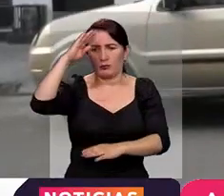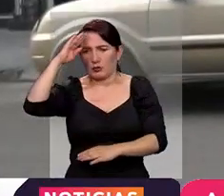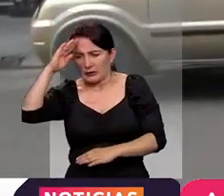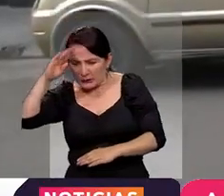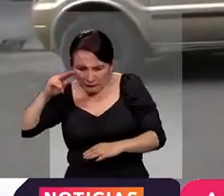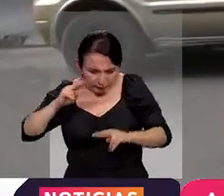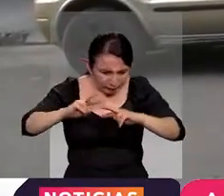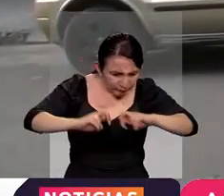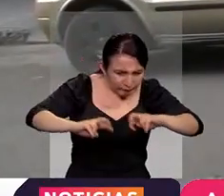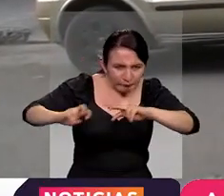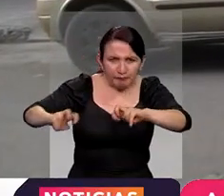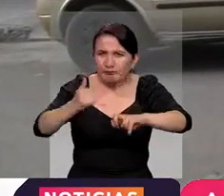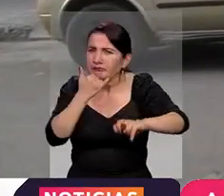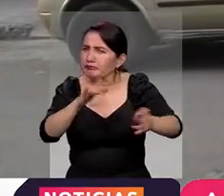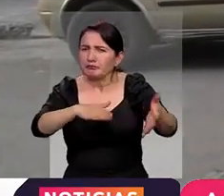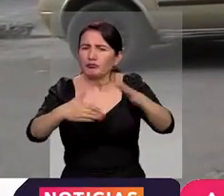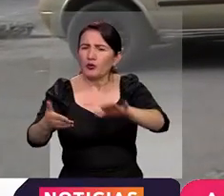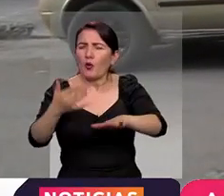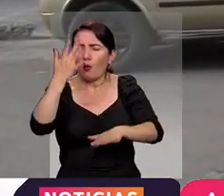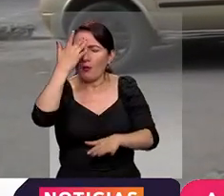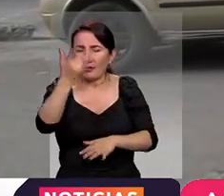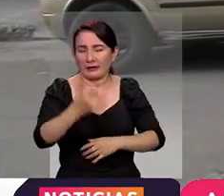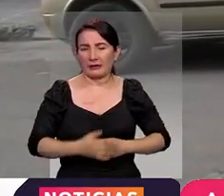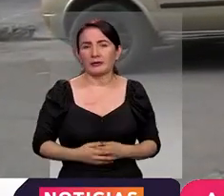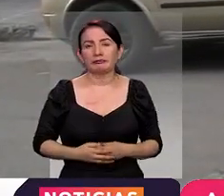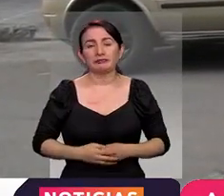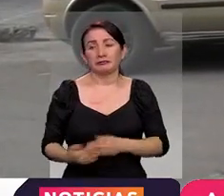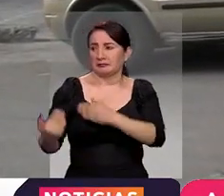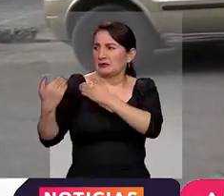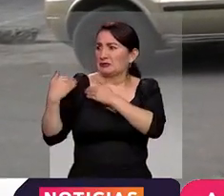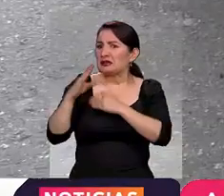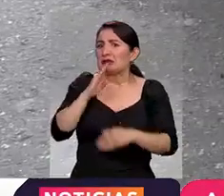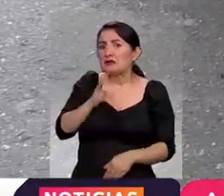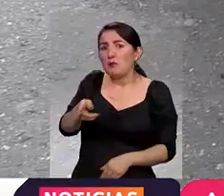realizan las investigaciones para darlo con los responsables.